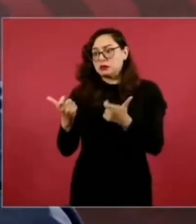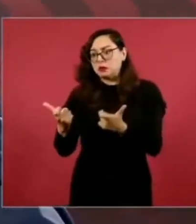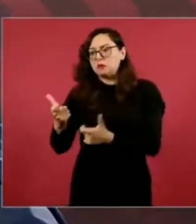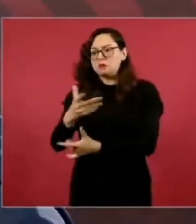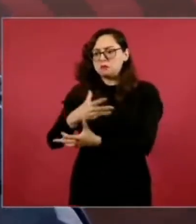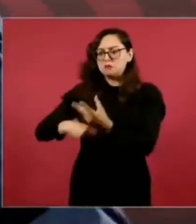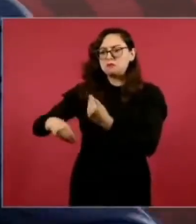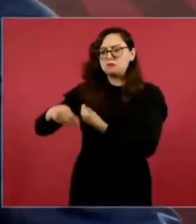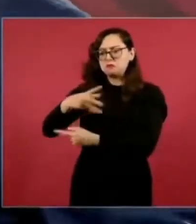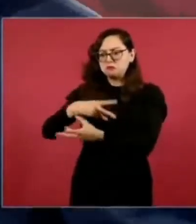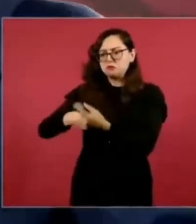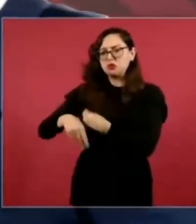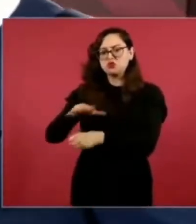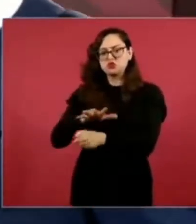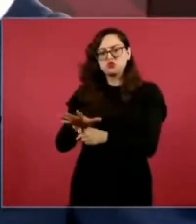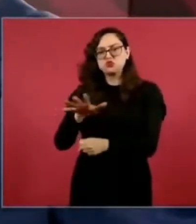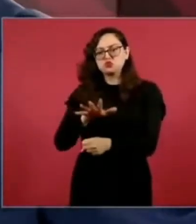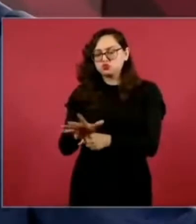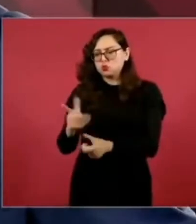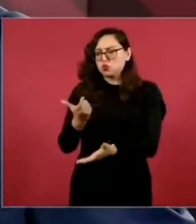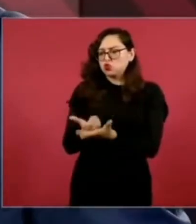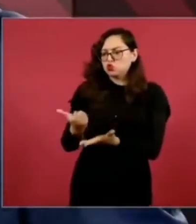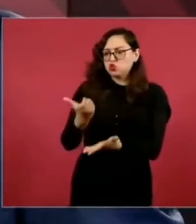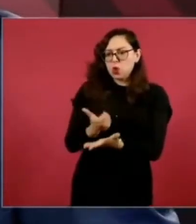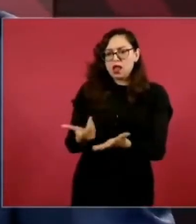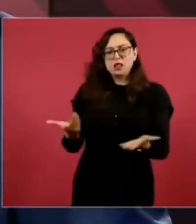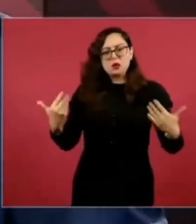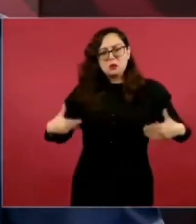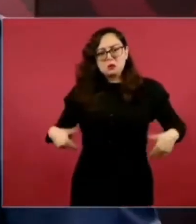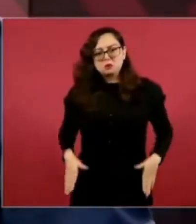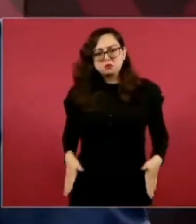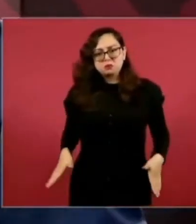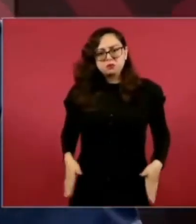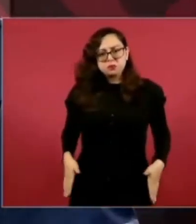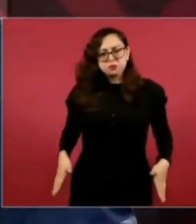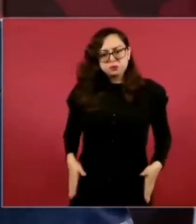Estamos hablando de los ingresos de la gente,